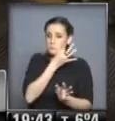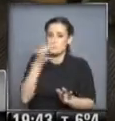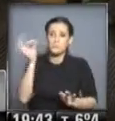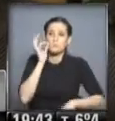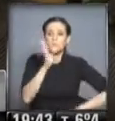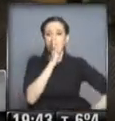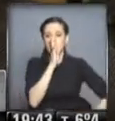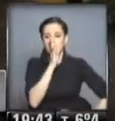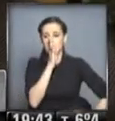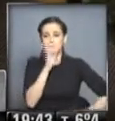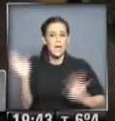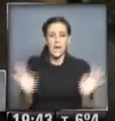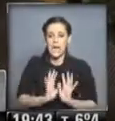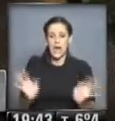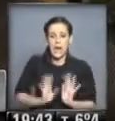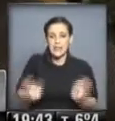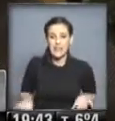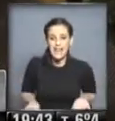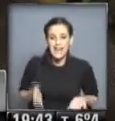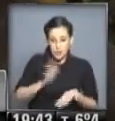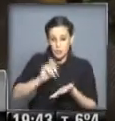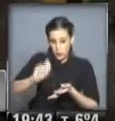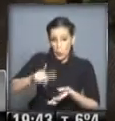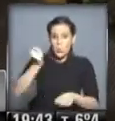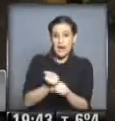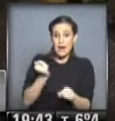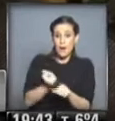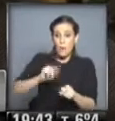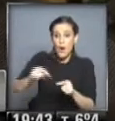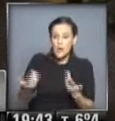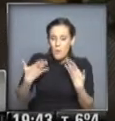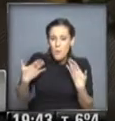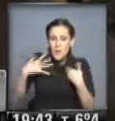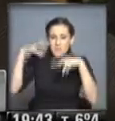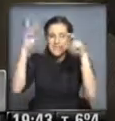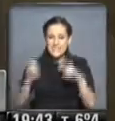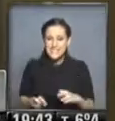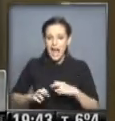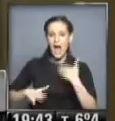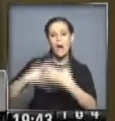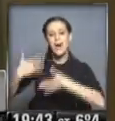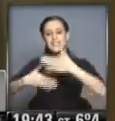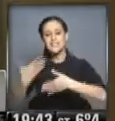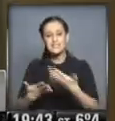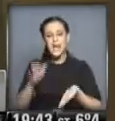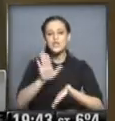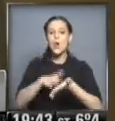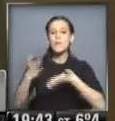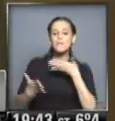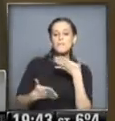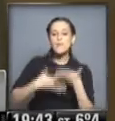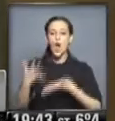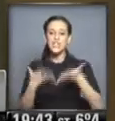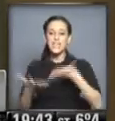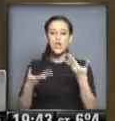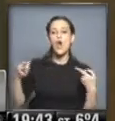hizo lo que debía de acuerdo con su cargo para investigar y avanzar en el proceso